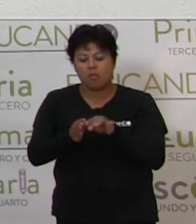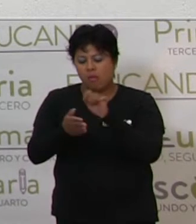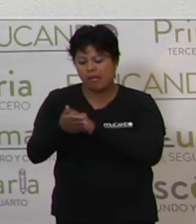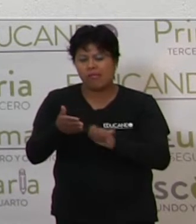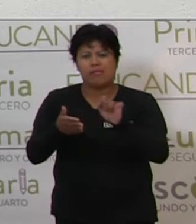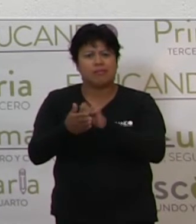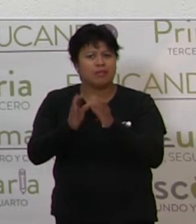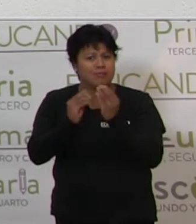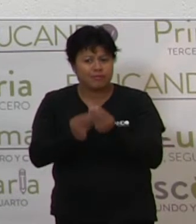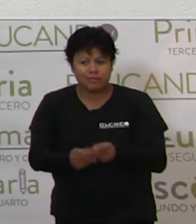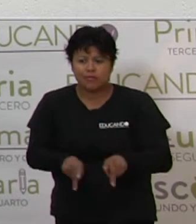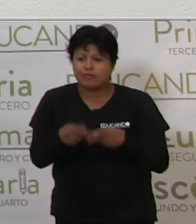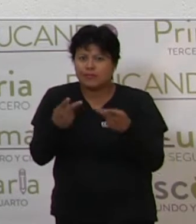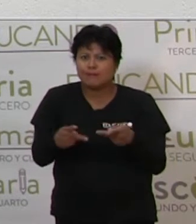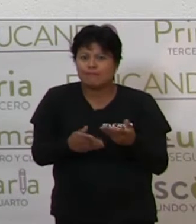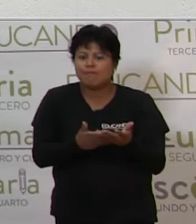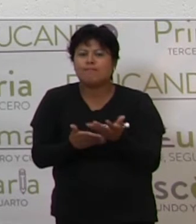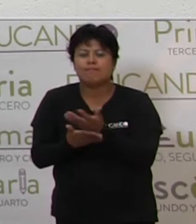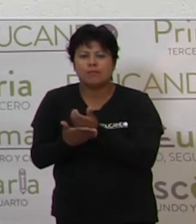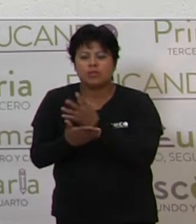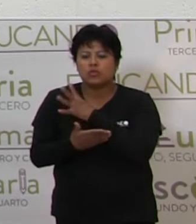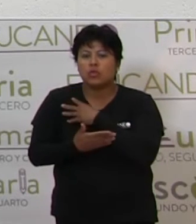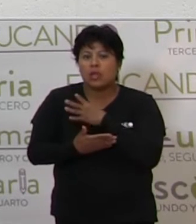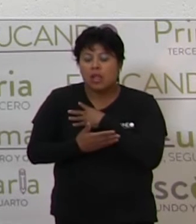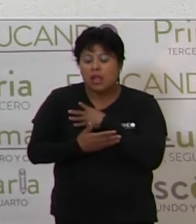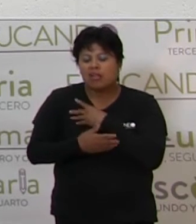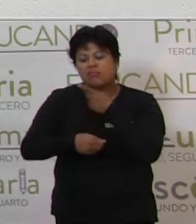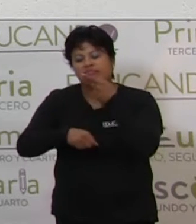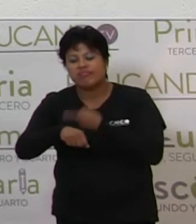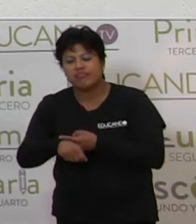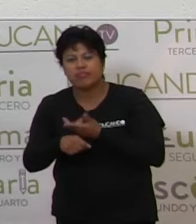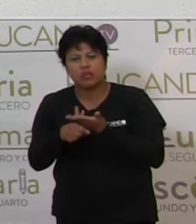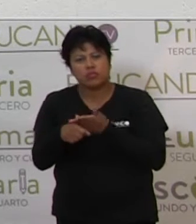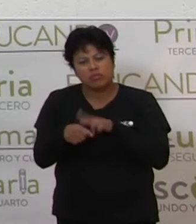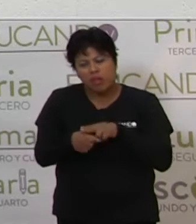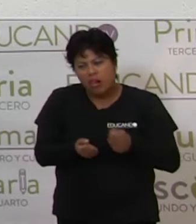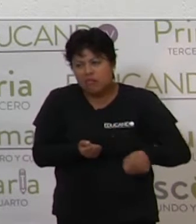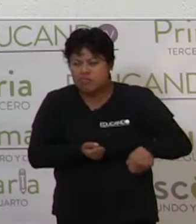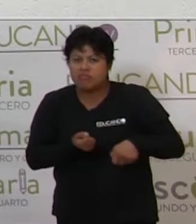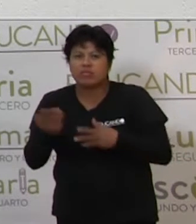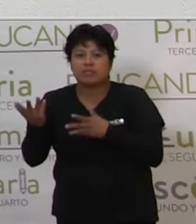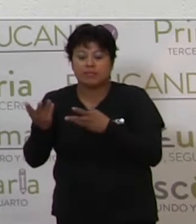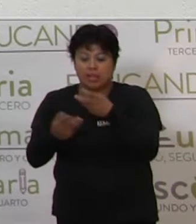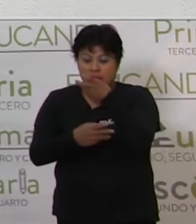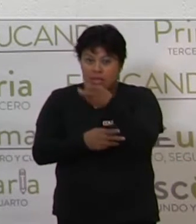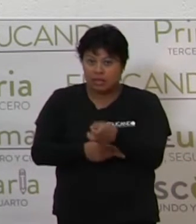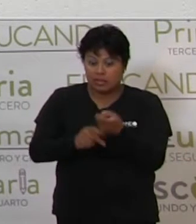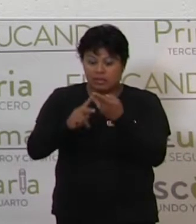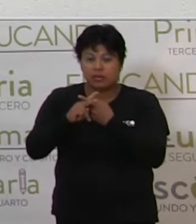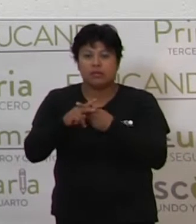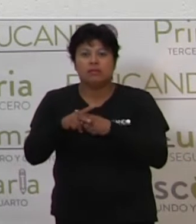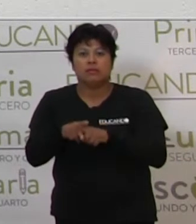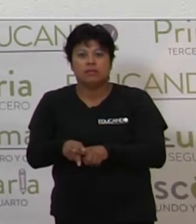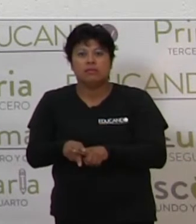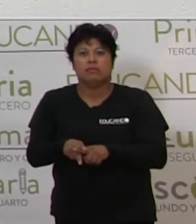literario, su hija cae de repente enferma en un hospital y a partir de ahí